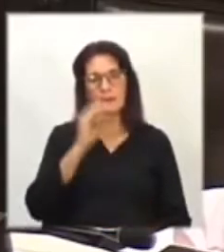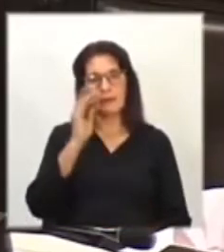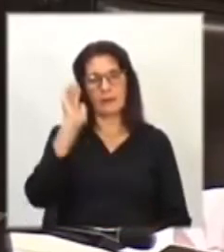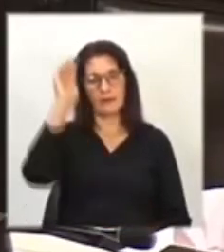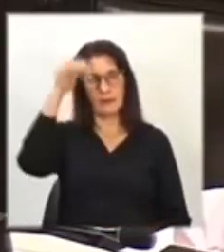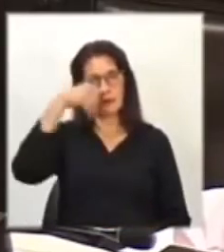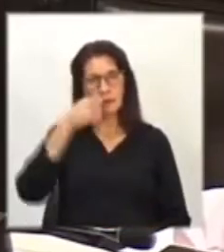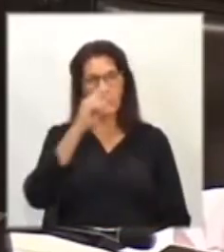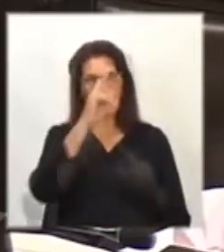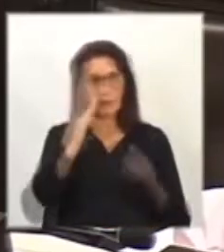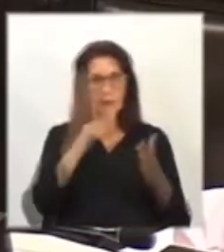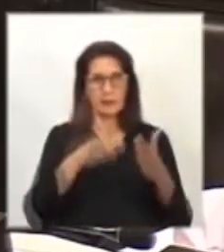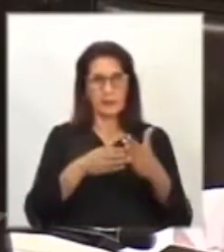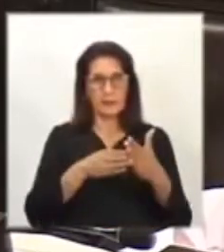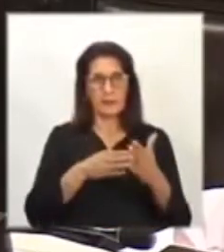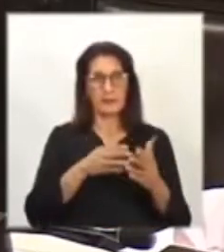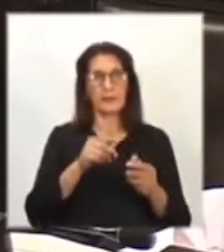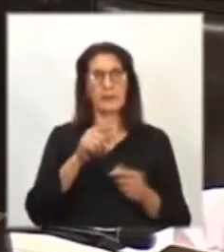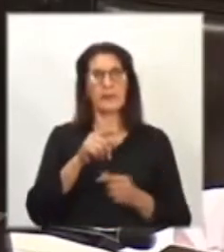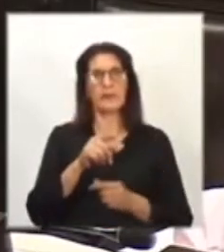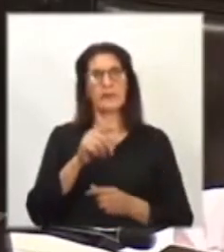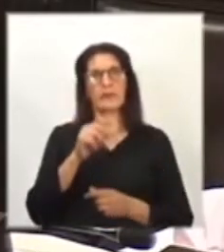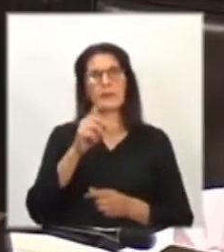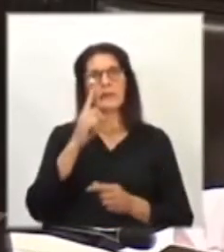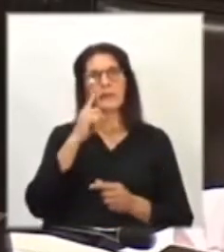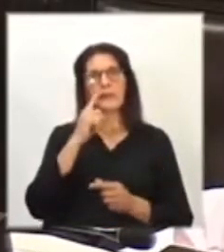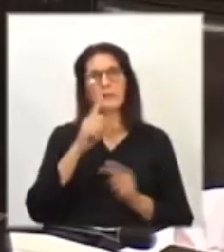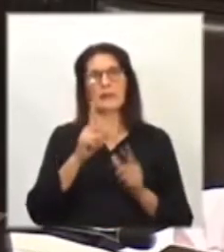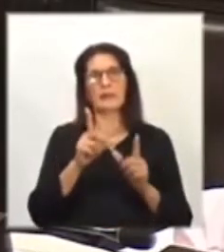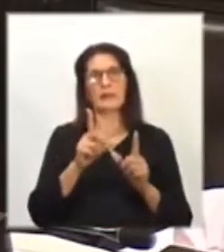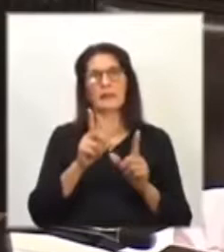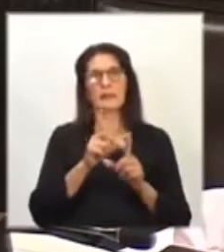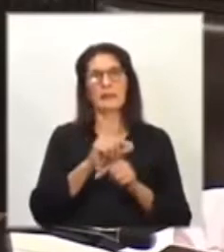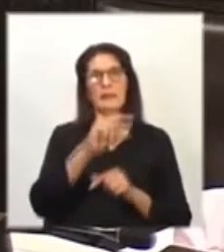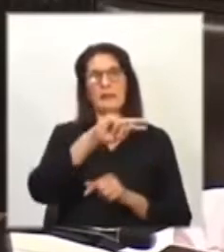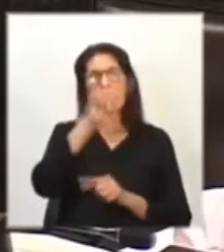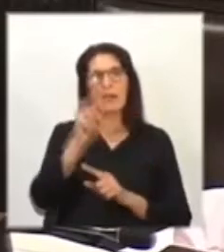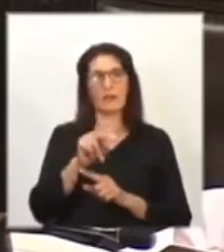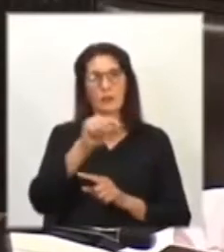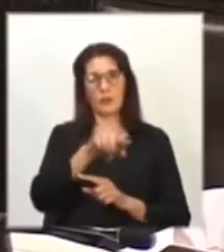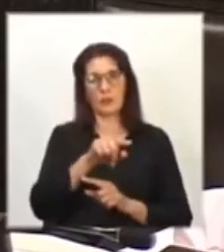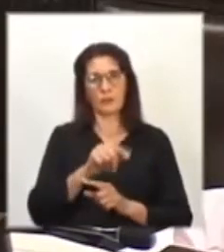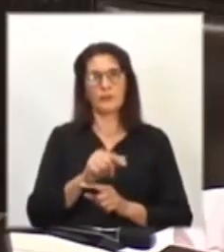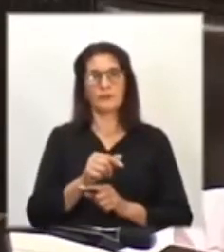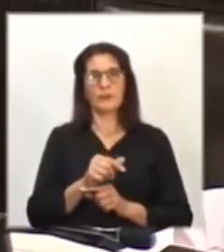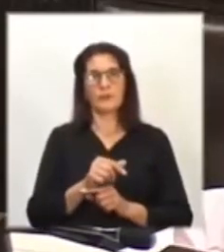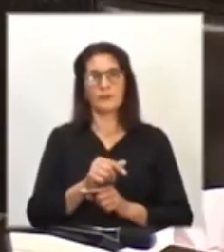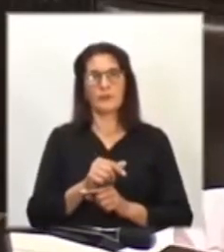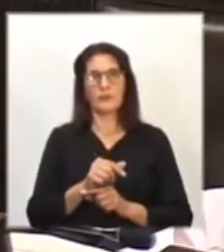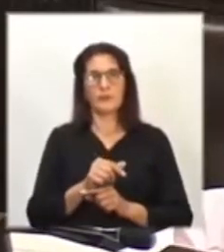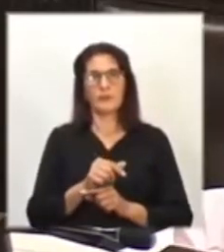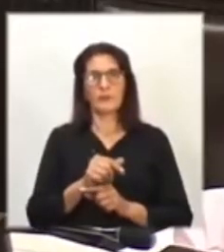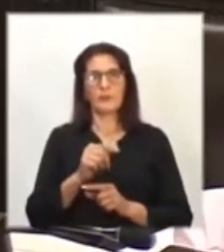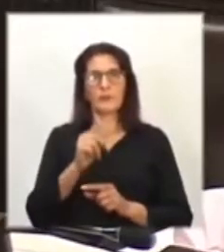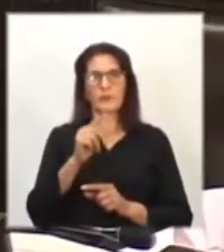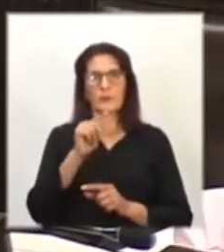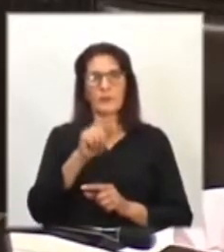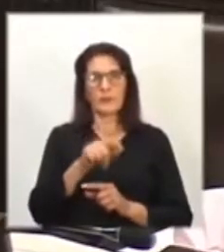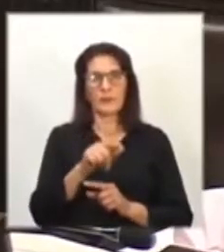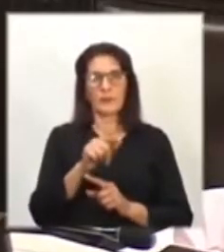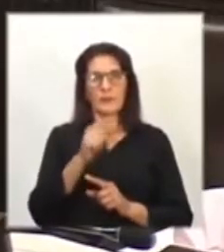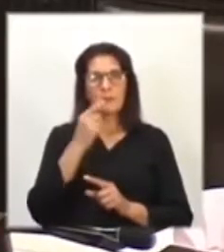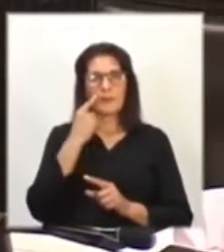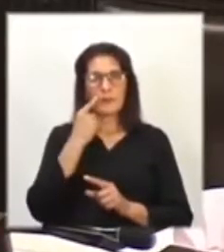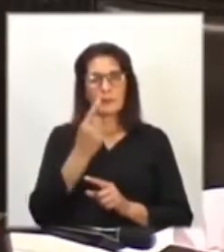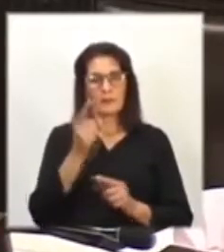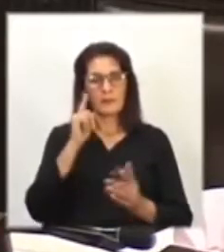compañías KNG, más conocido como el Acuerdo de Catón Natí. Este recurso de revocación